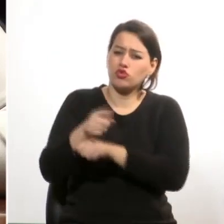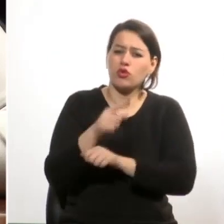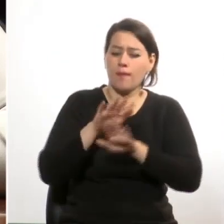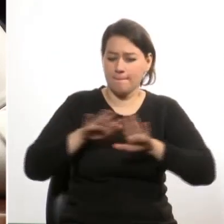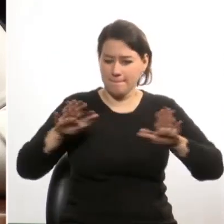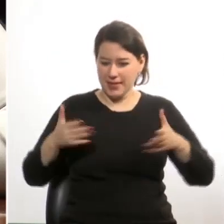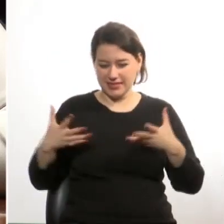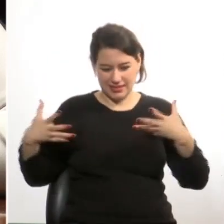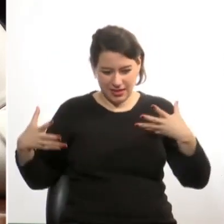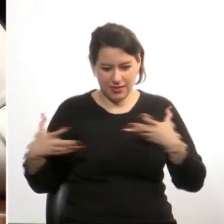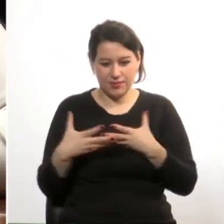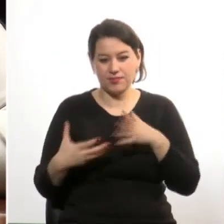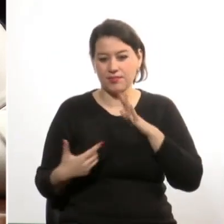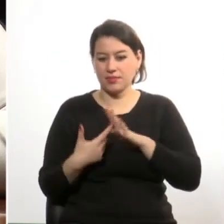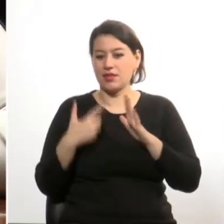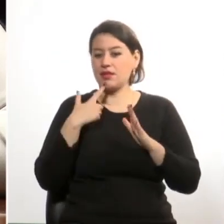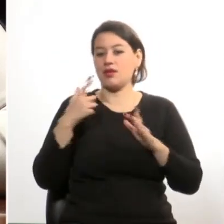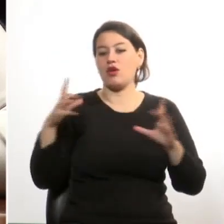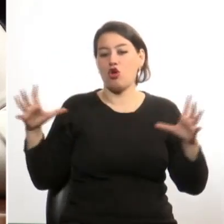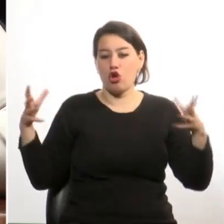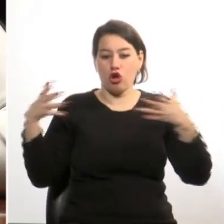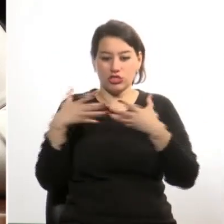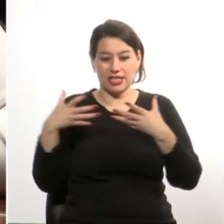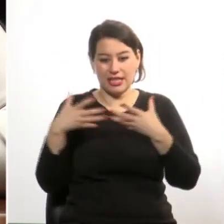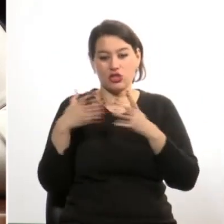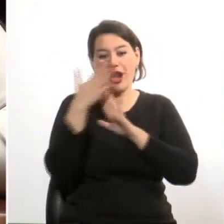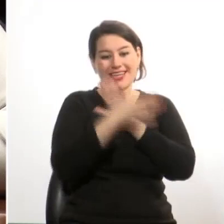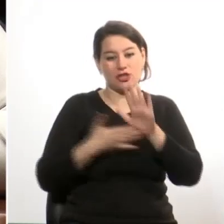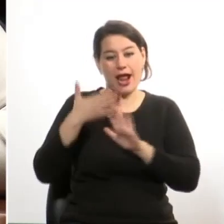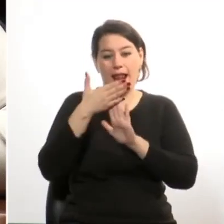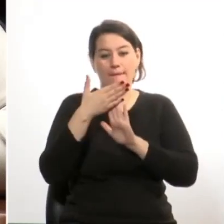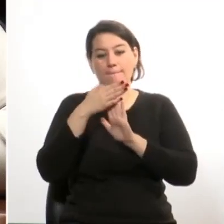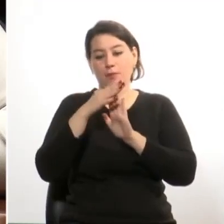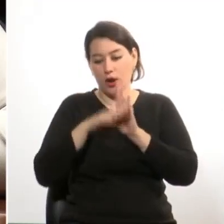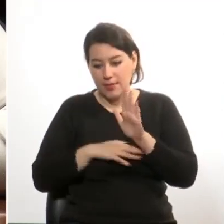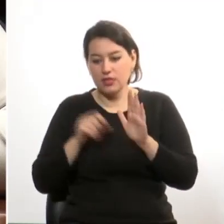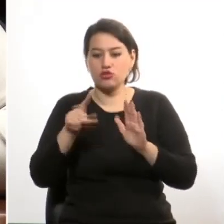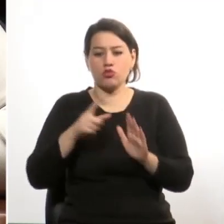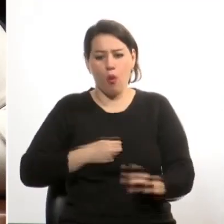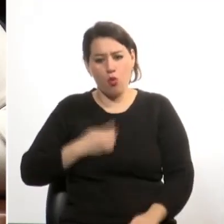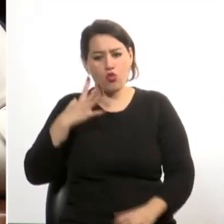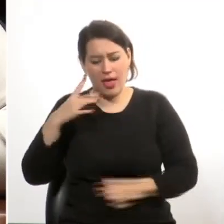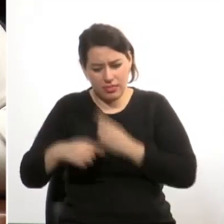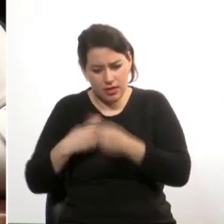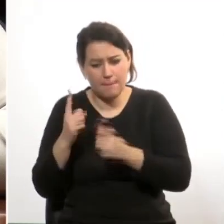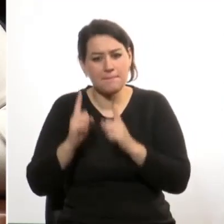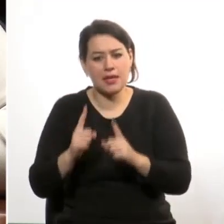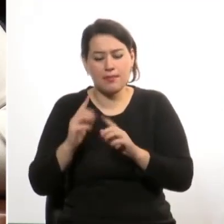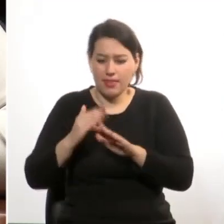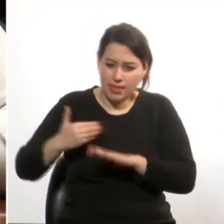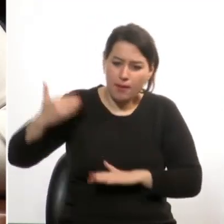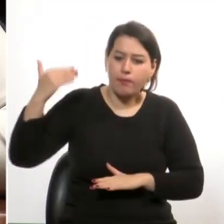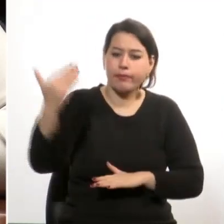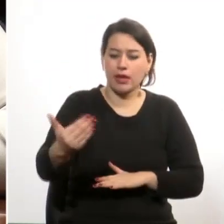mesa ejecutiva de la Concertación Nacional Programática, así como su voluntad política de continuar la misma luego